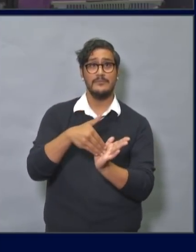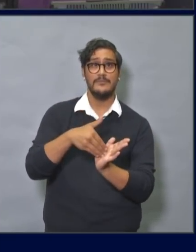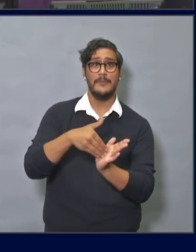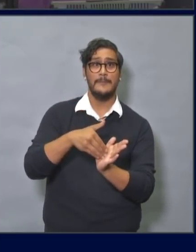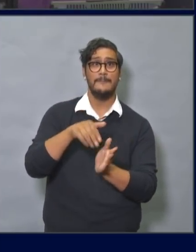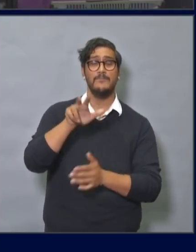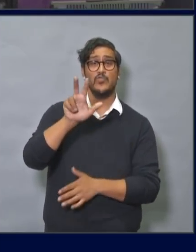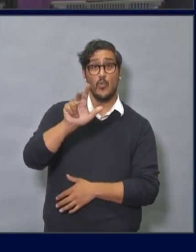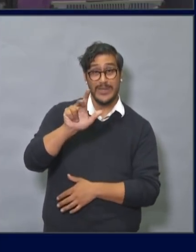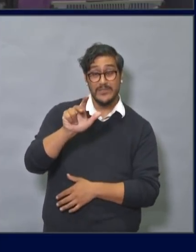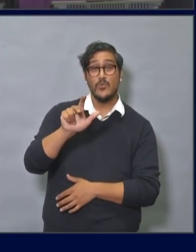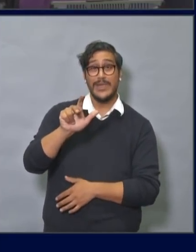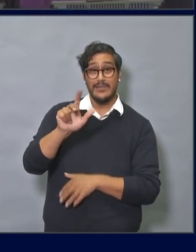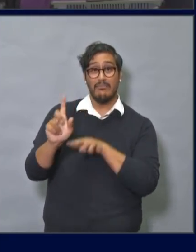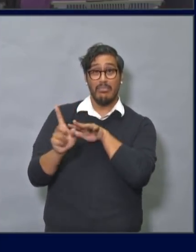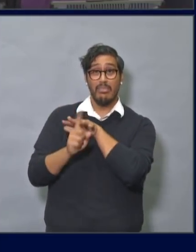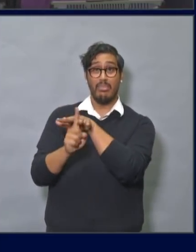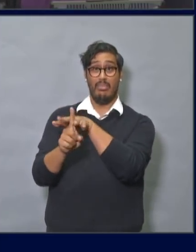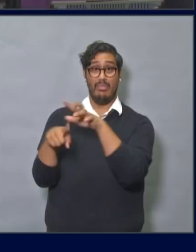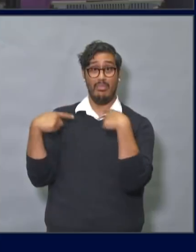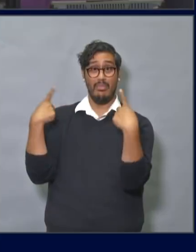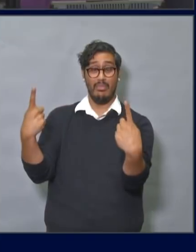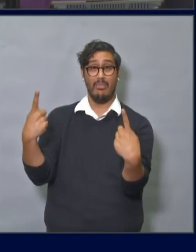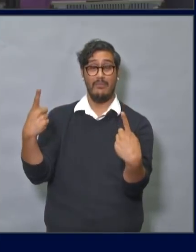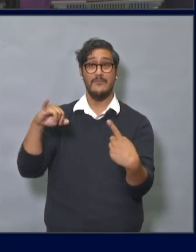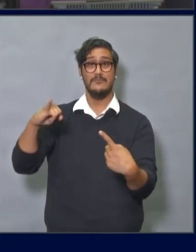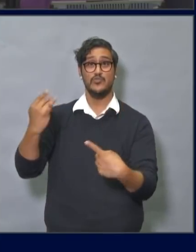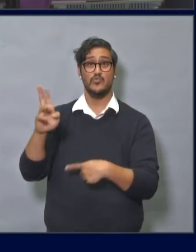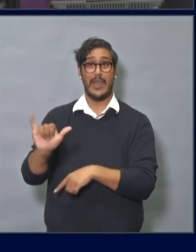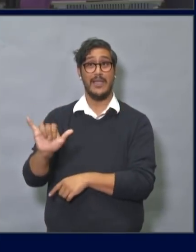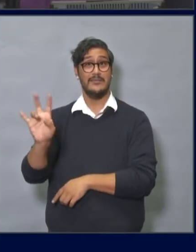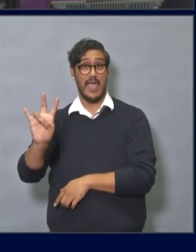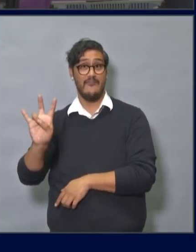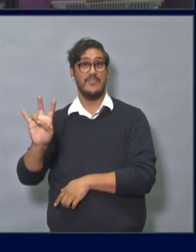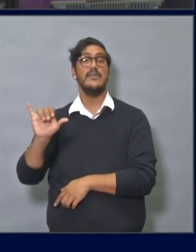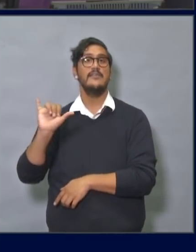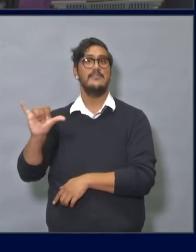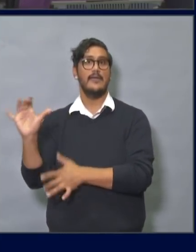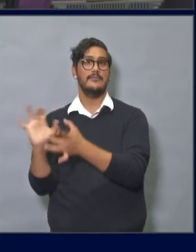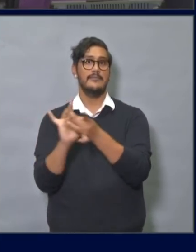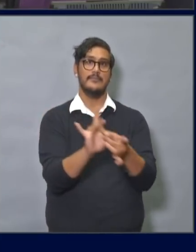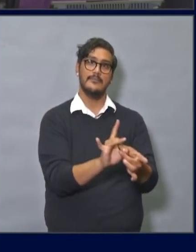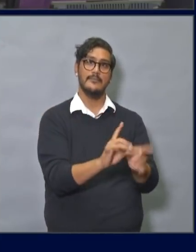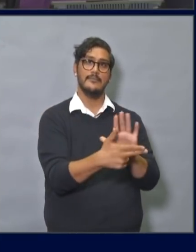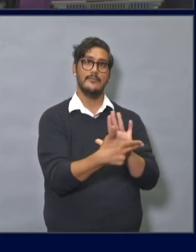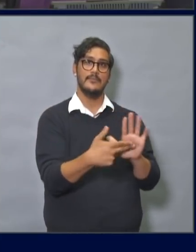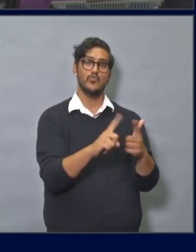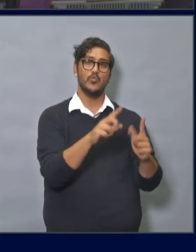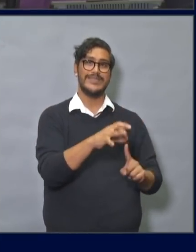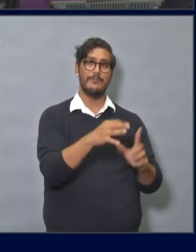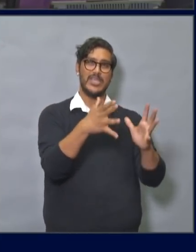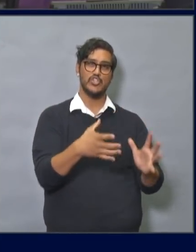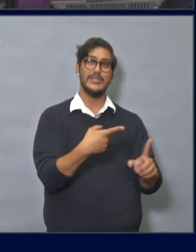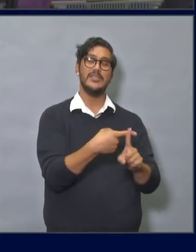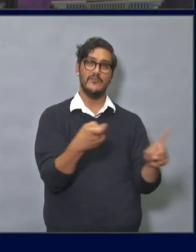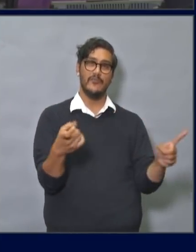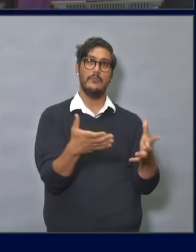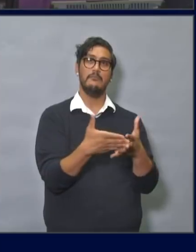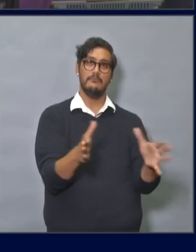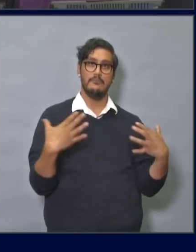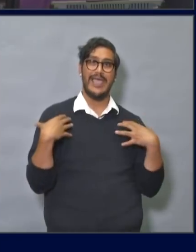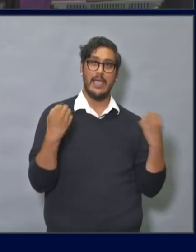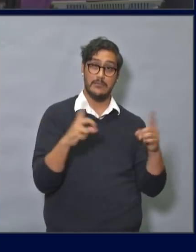92,523 casos a partir del 7 de julio que fueron asignados a un especialista en salud pública para el